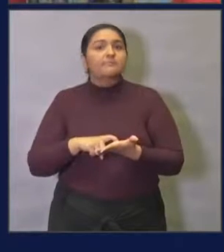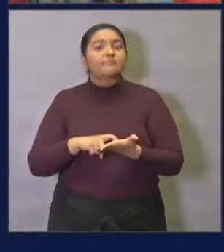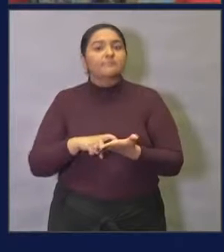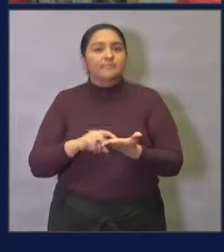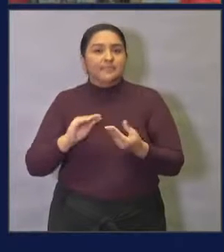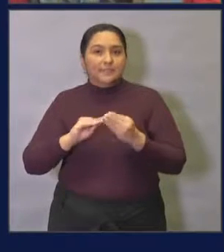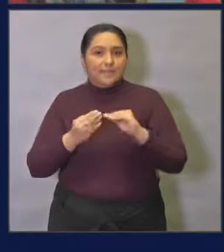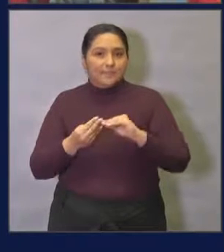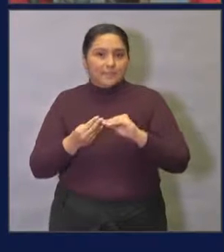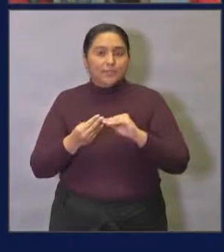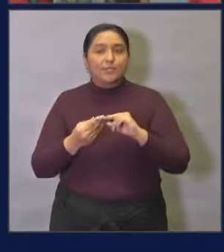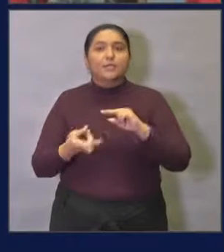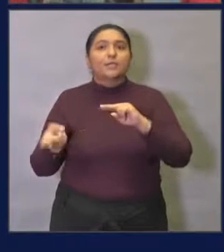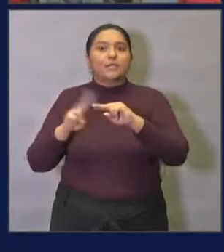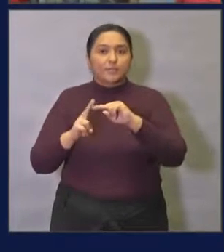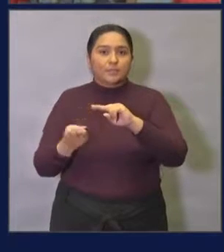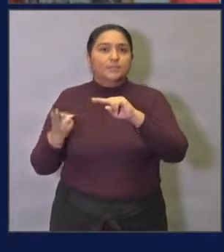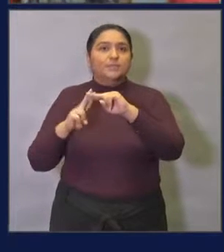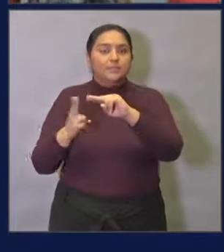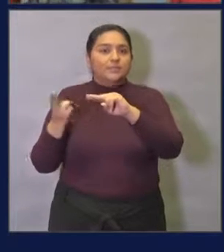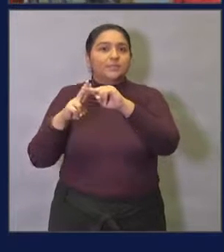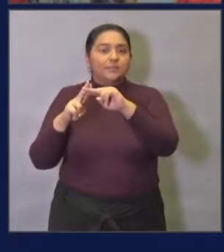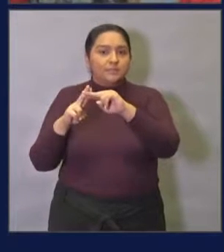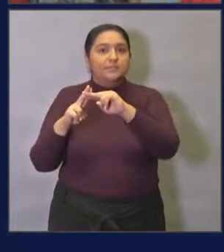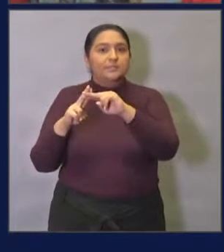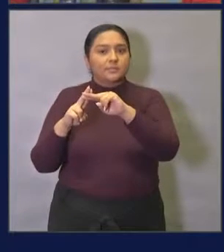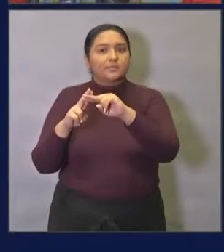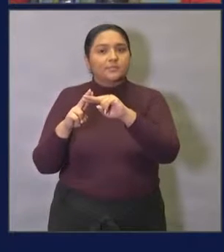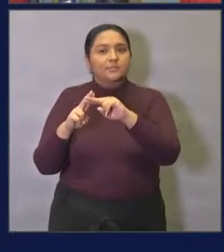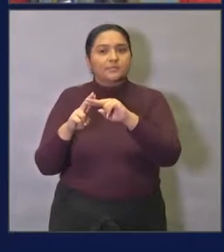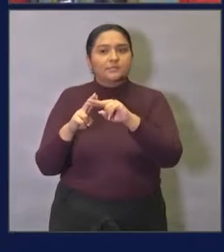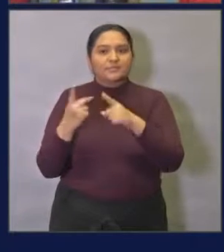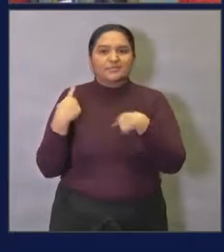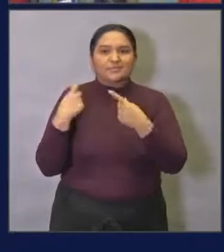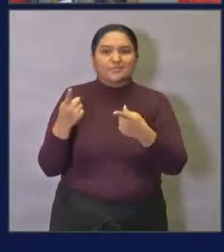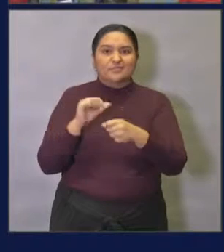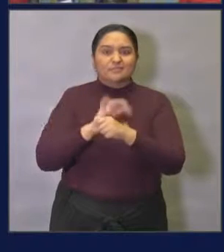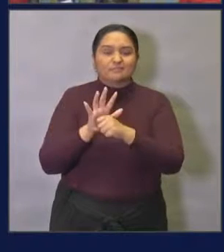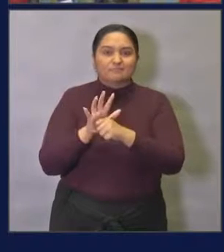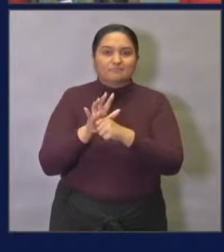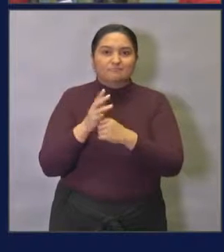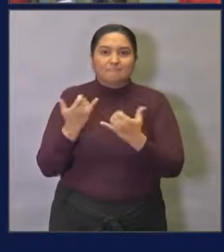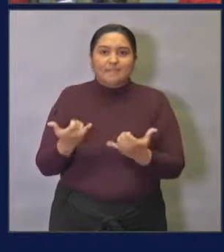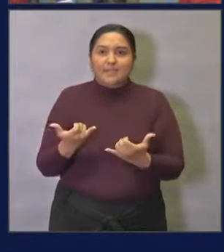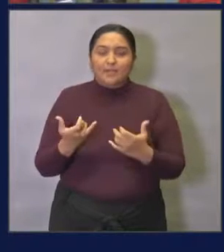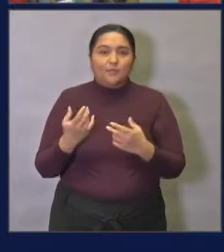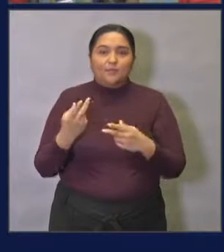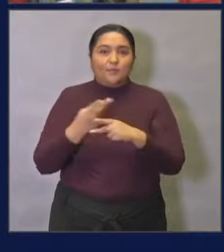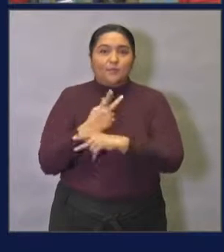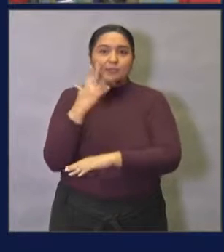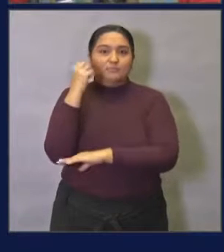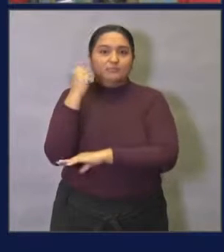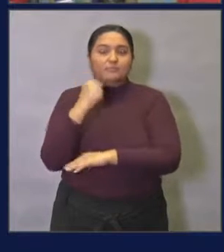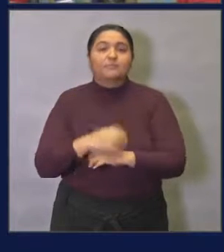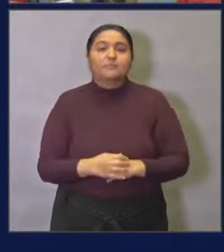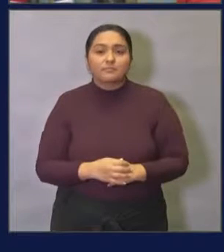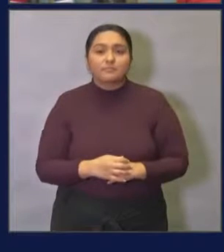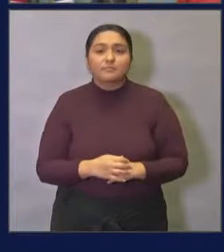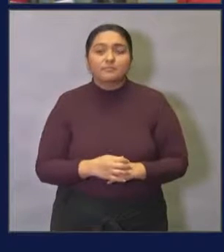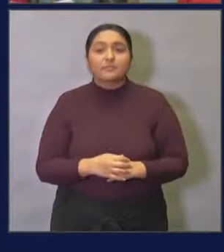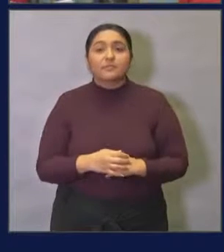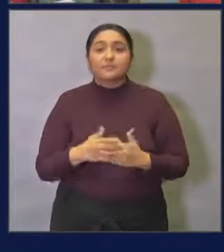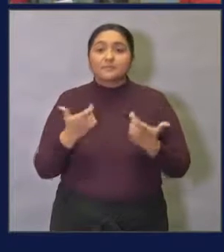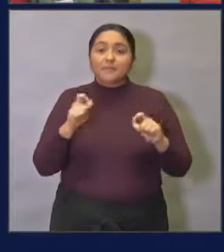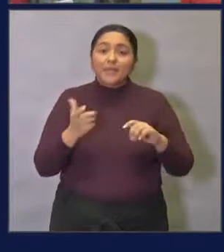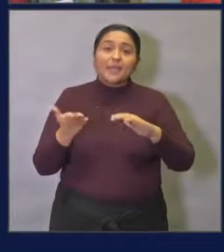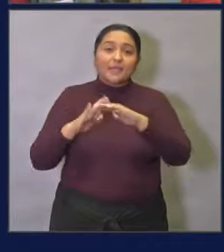alto de personas hospitalizadas desde el inicio de la pandemia. Con estos grandes aumentos, esperamos ver que el